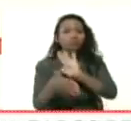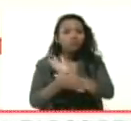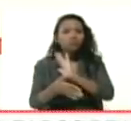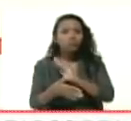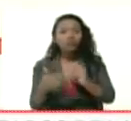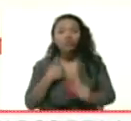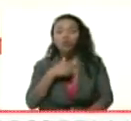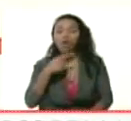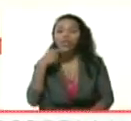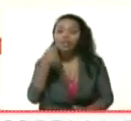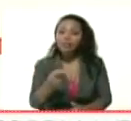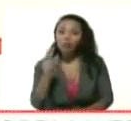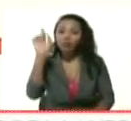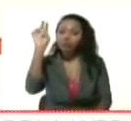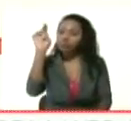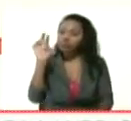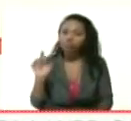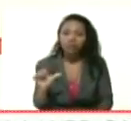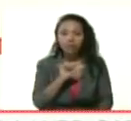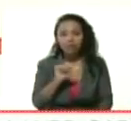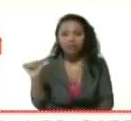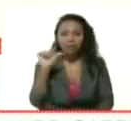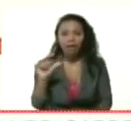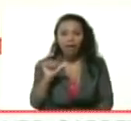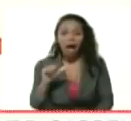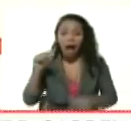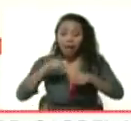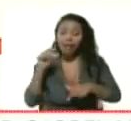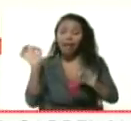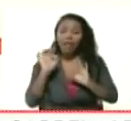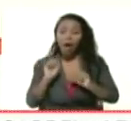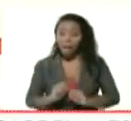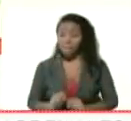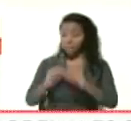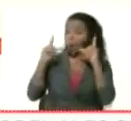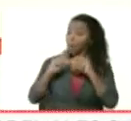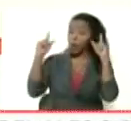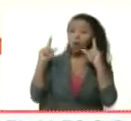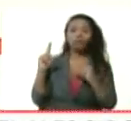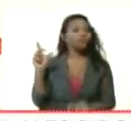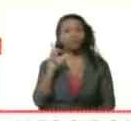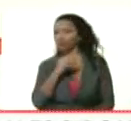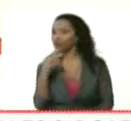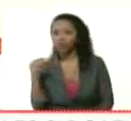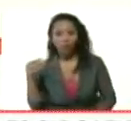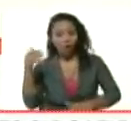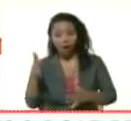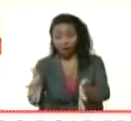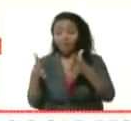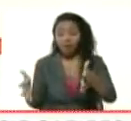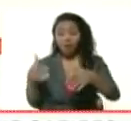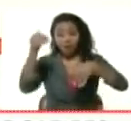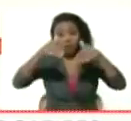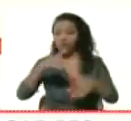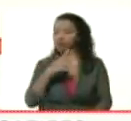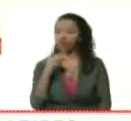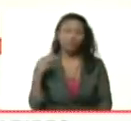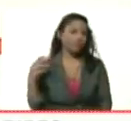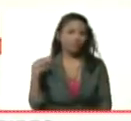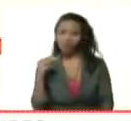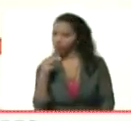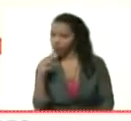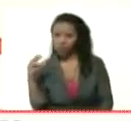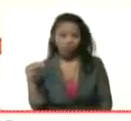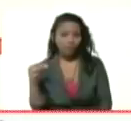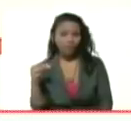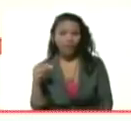decimos toda la semana. Aquí nadie vaya a decir qué sorpresa que nos ganaron las elecciones. Qué sorpresa.